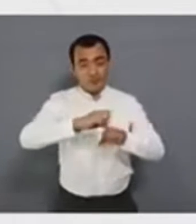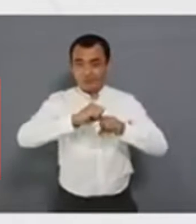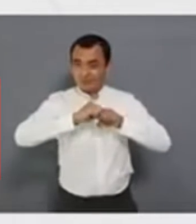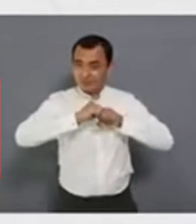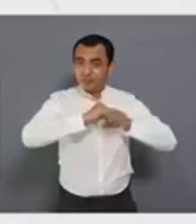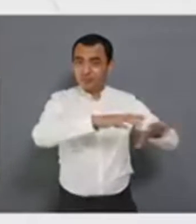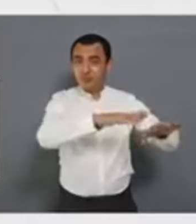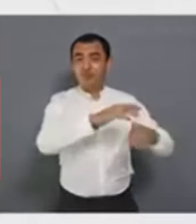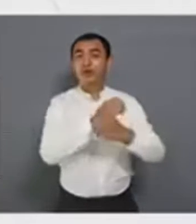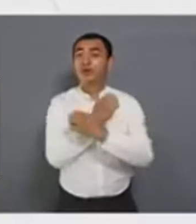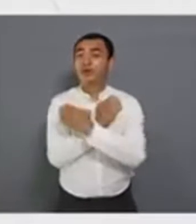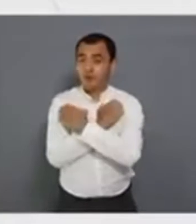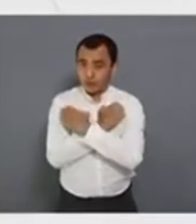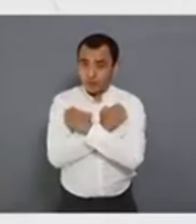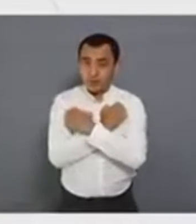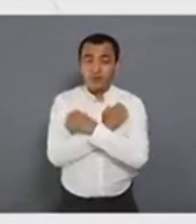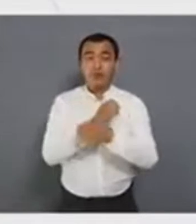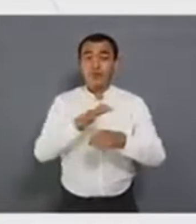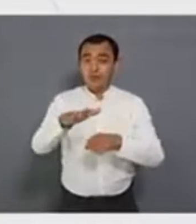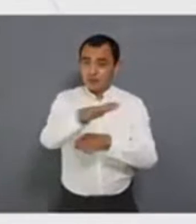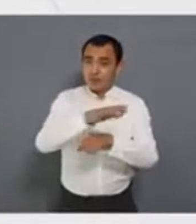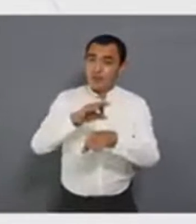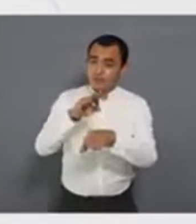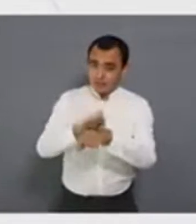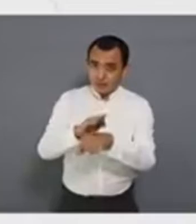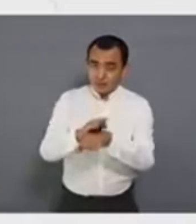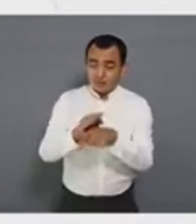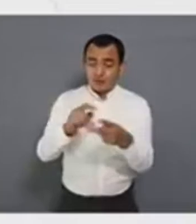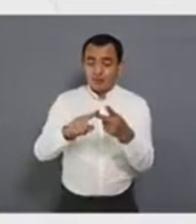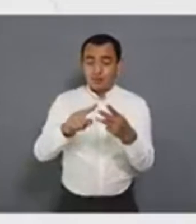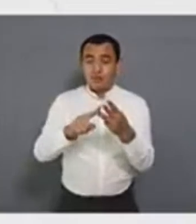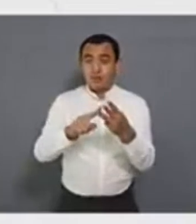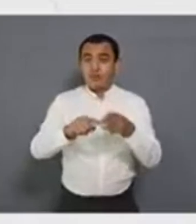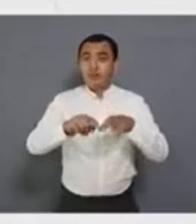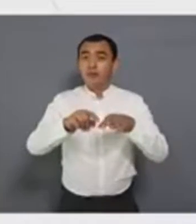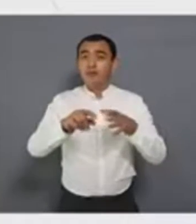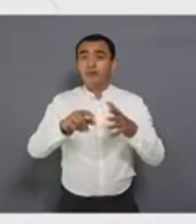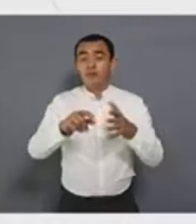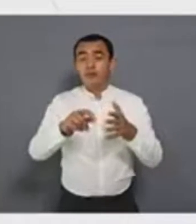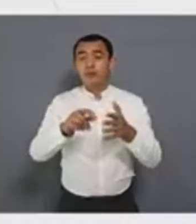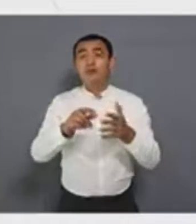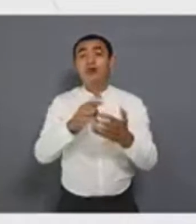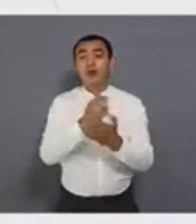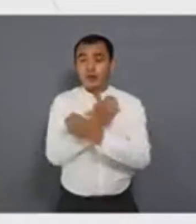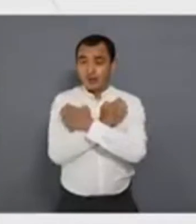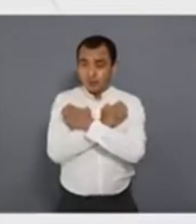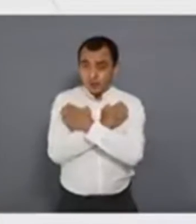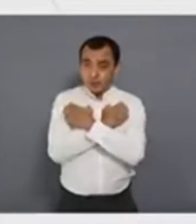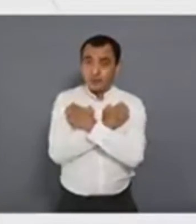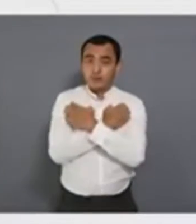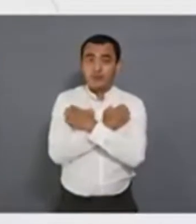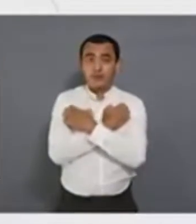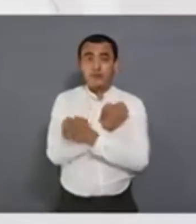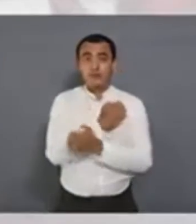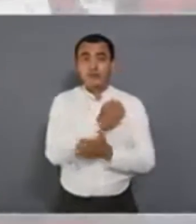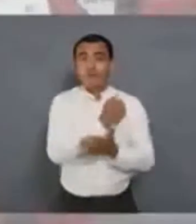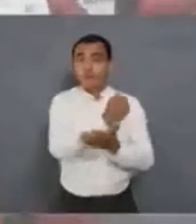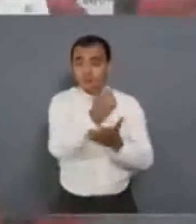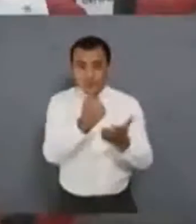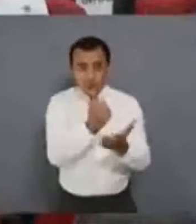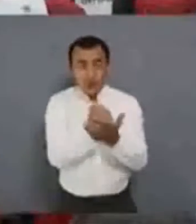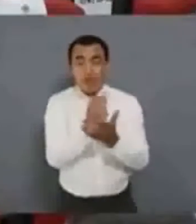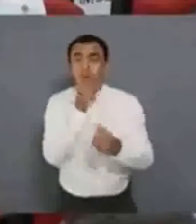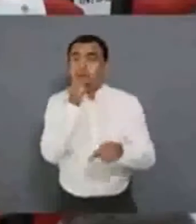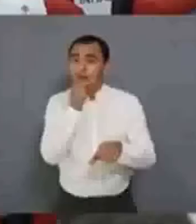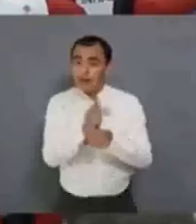llevar educación, llevar nuevas fuentes de educación, mejorar los sitios educativos, mejorar